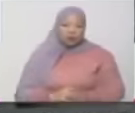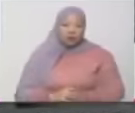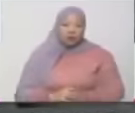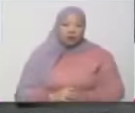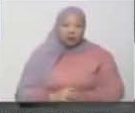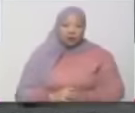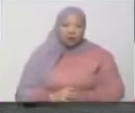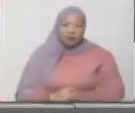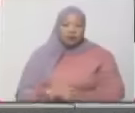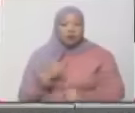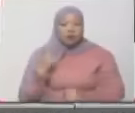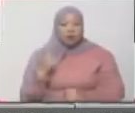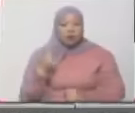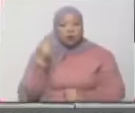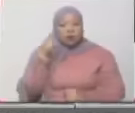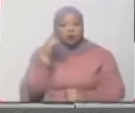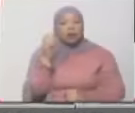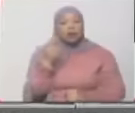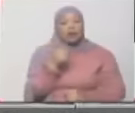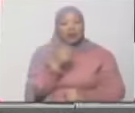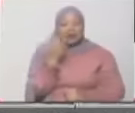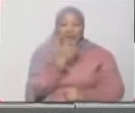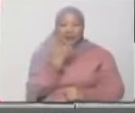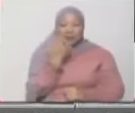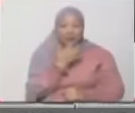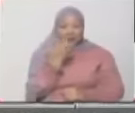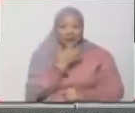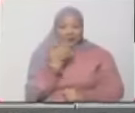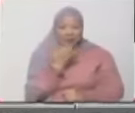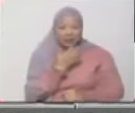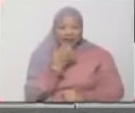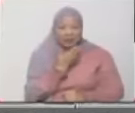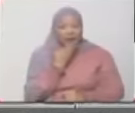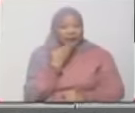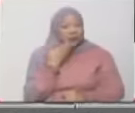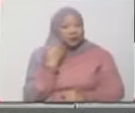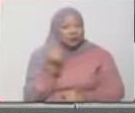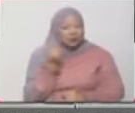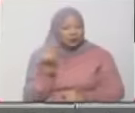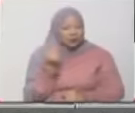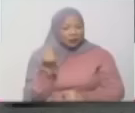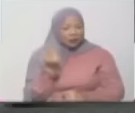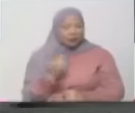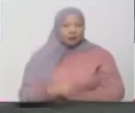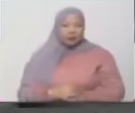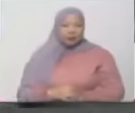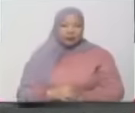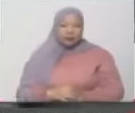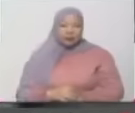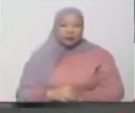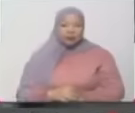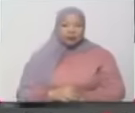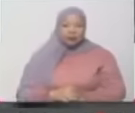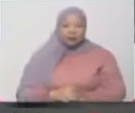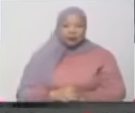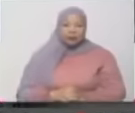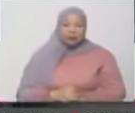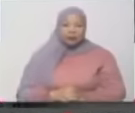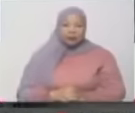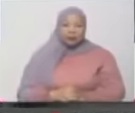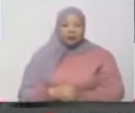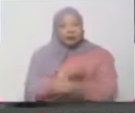Todavía le quedaba cabello. Cabello rondón le quedaba. Héctor. No me quedaba mucho. Bueno,